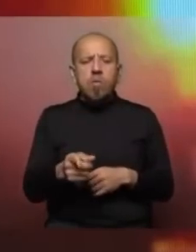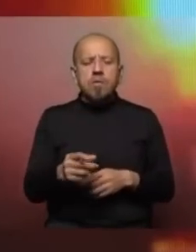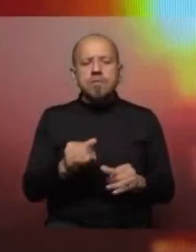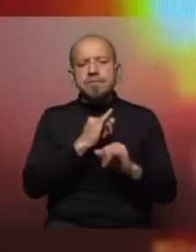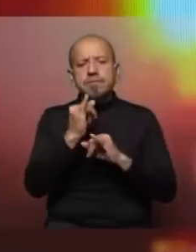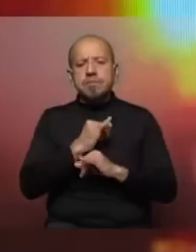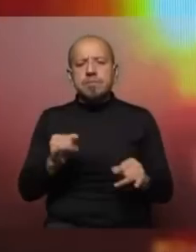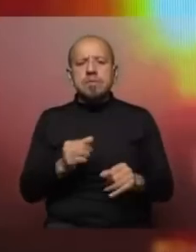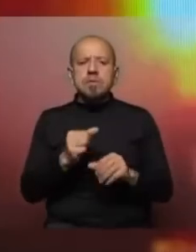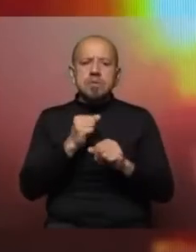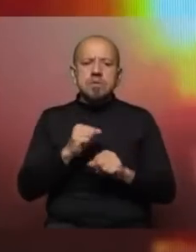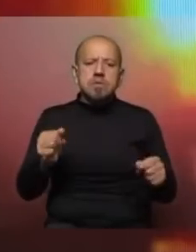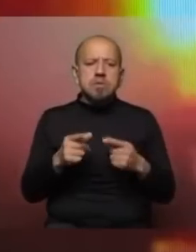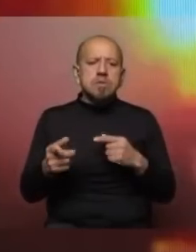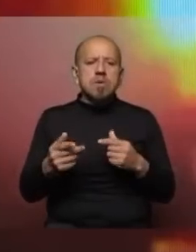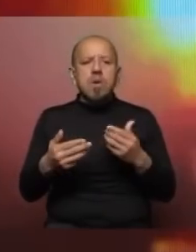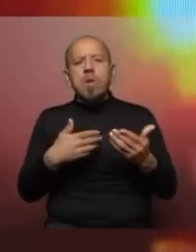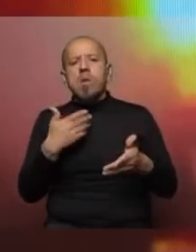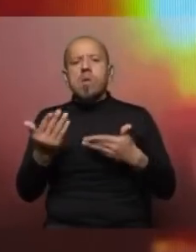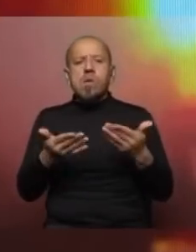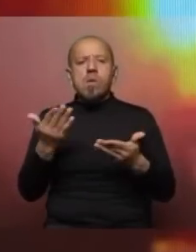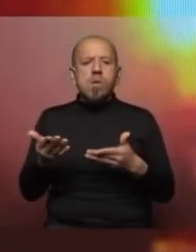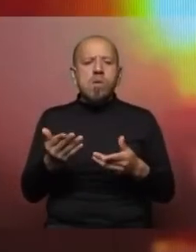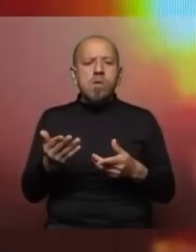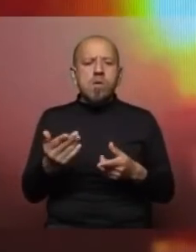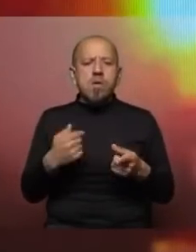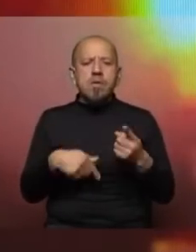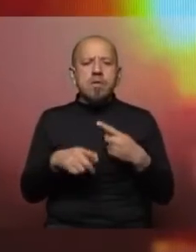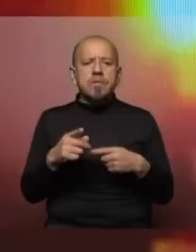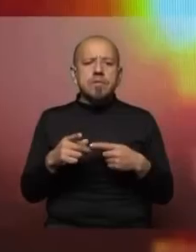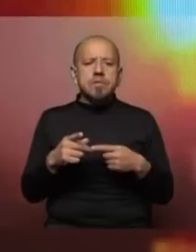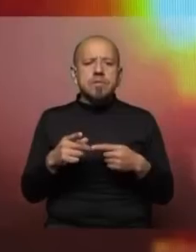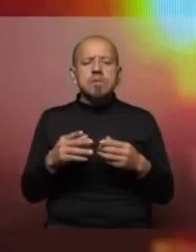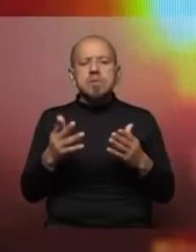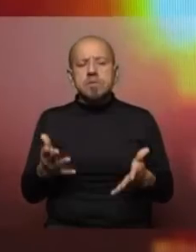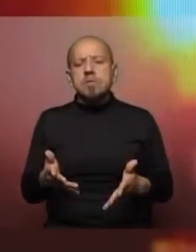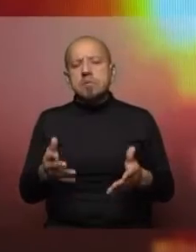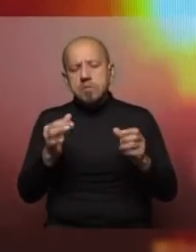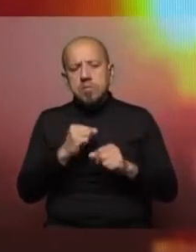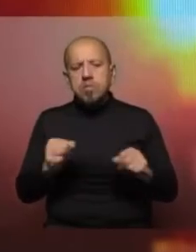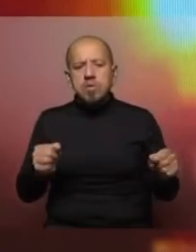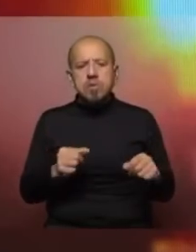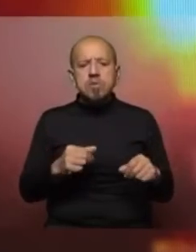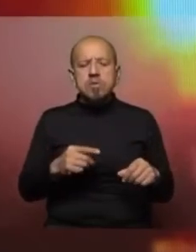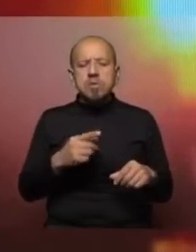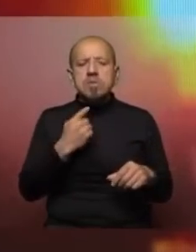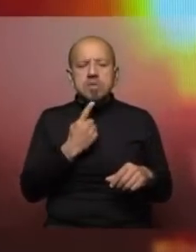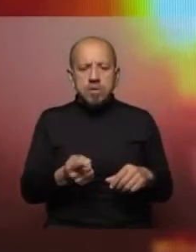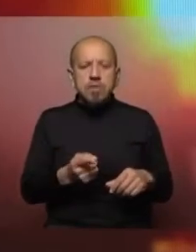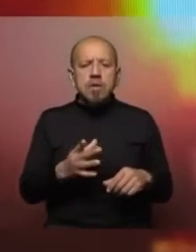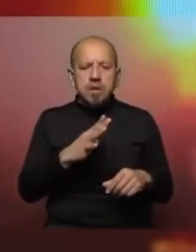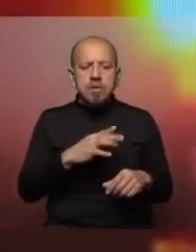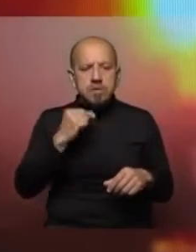que pueden ser vistas como algo Paloma o muy idealista por algunos sectores de la sociedad pueden obtener buenos resultados hay